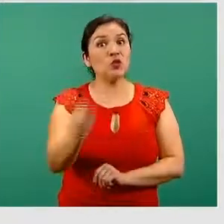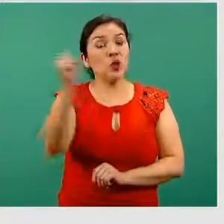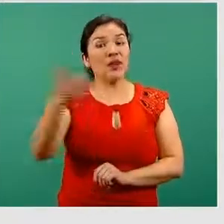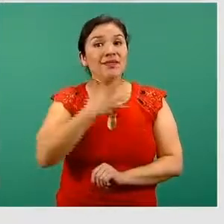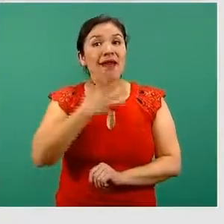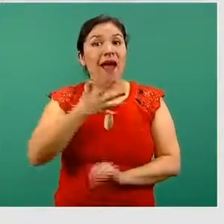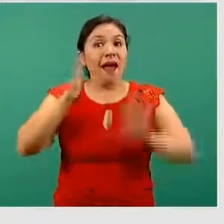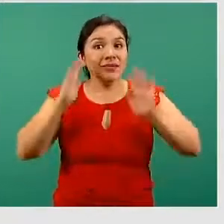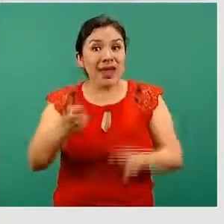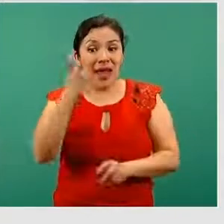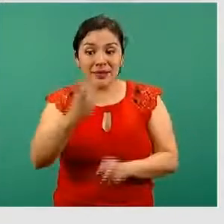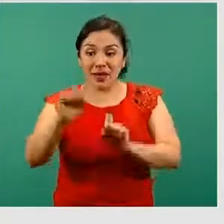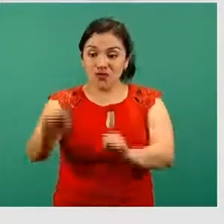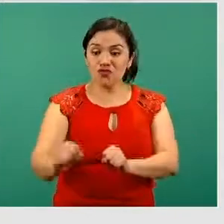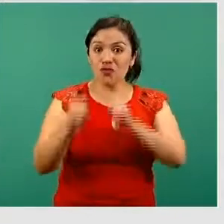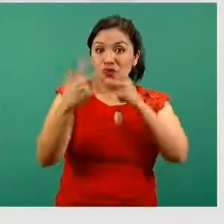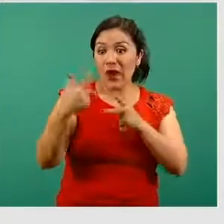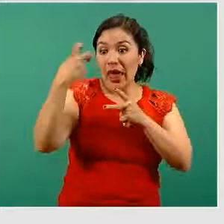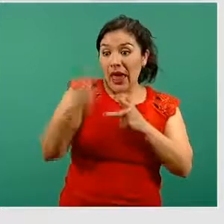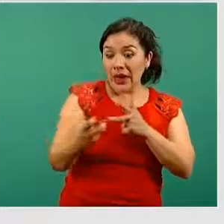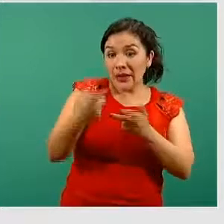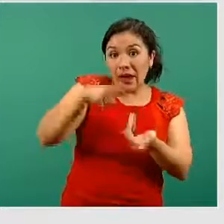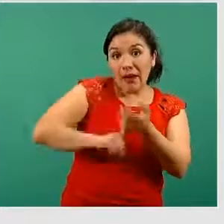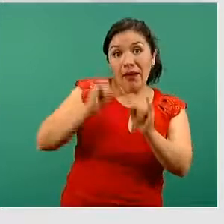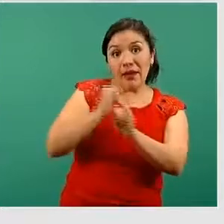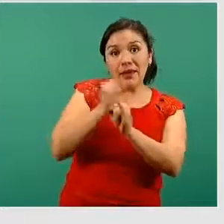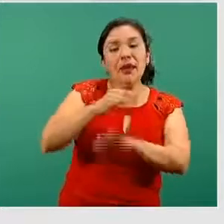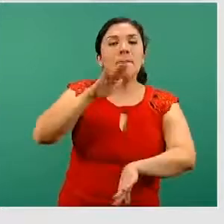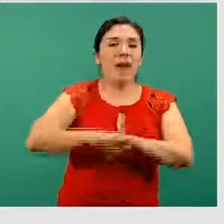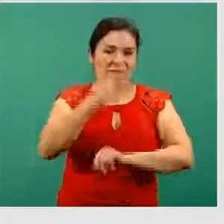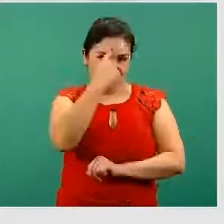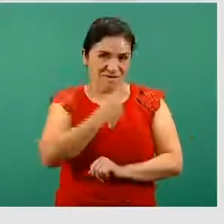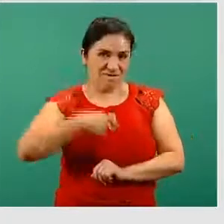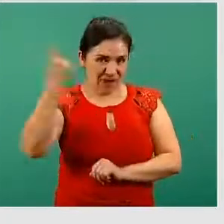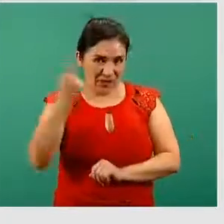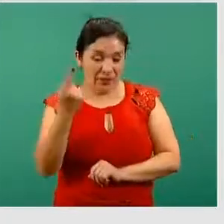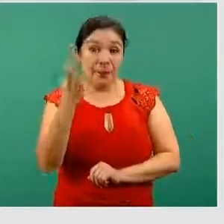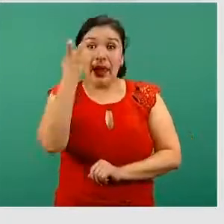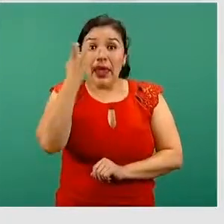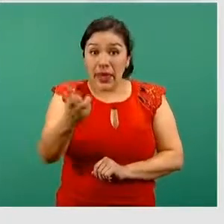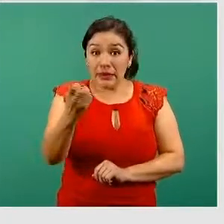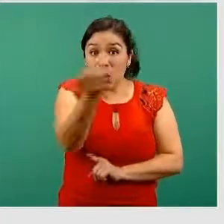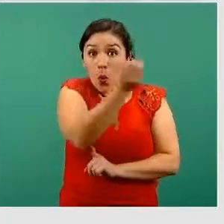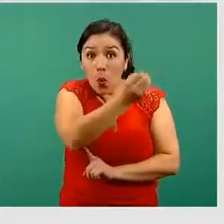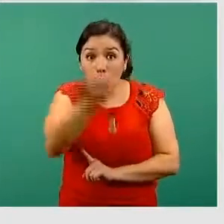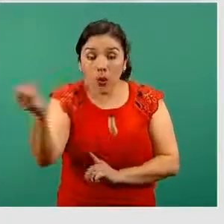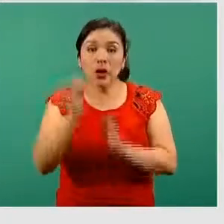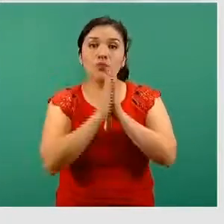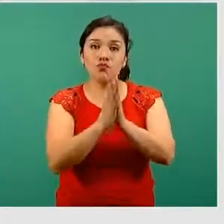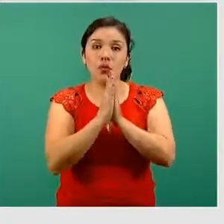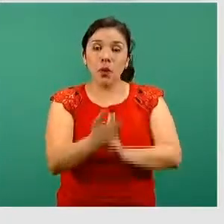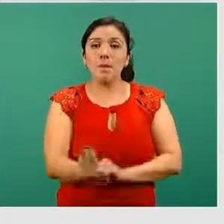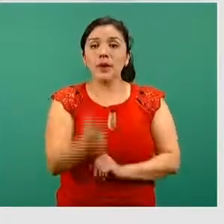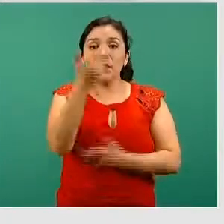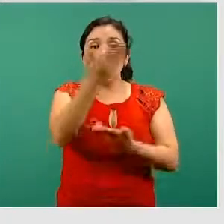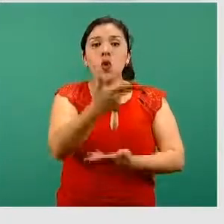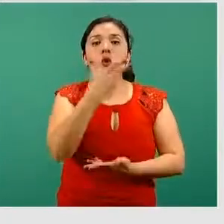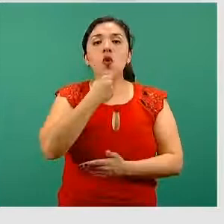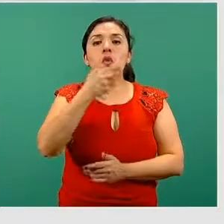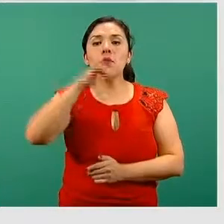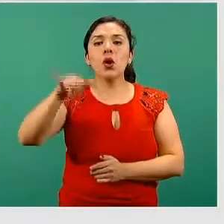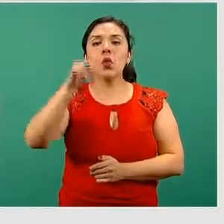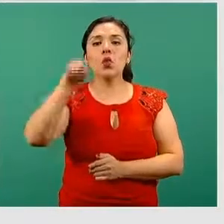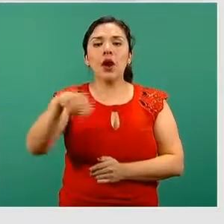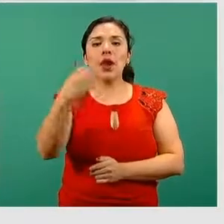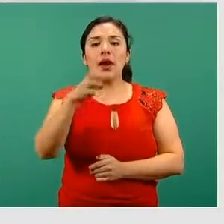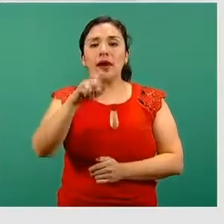tipo de conferencias a través de esta vía porque creo que es mucho más fructífero. Entonces, en ese orden, le pediría por favor al señor Juan Hernández de